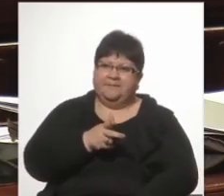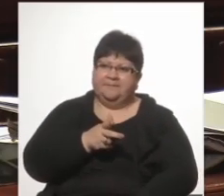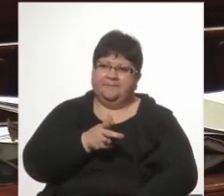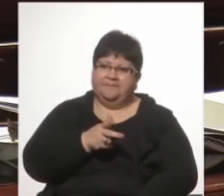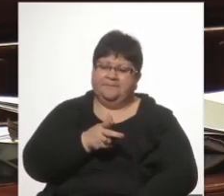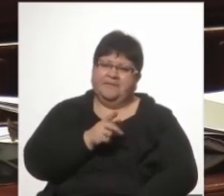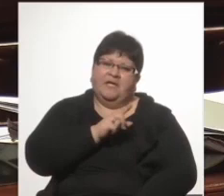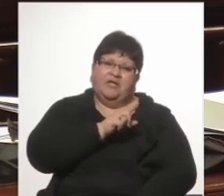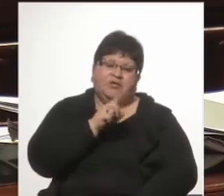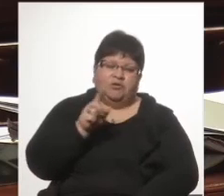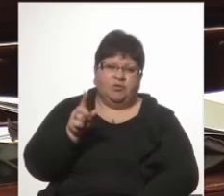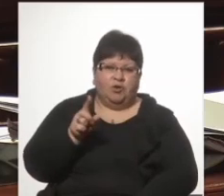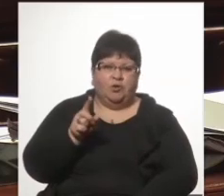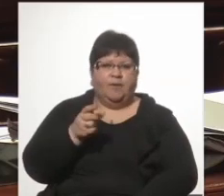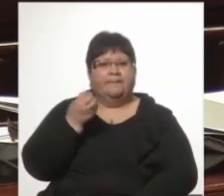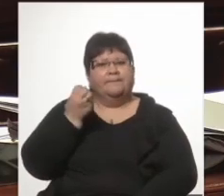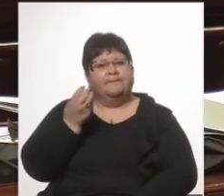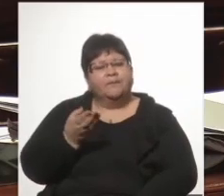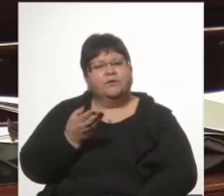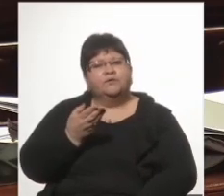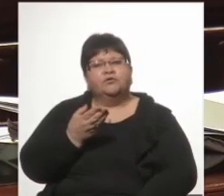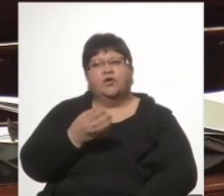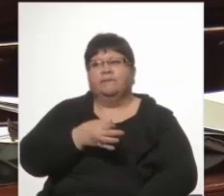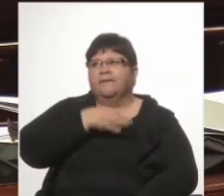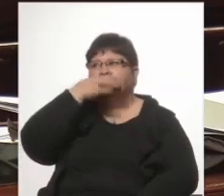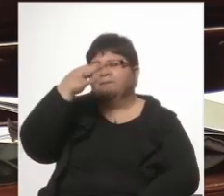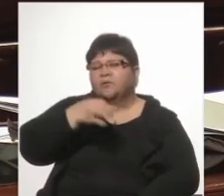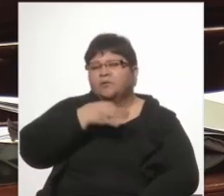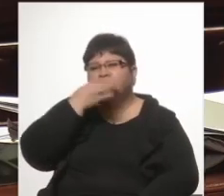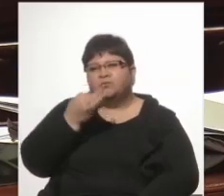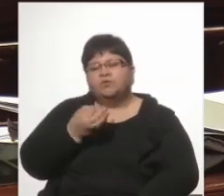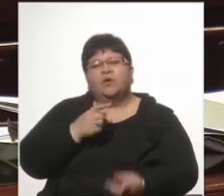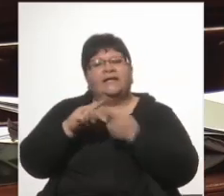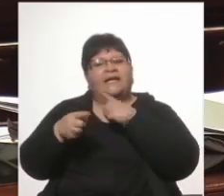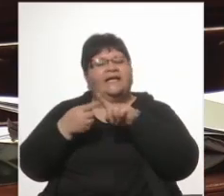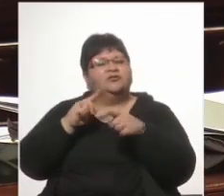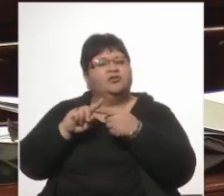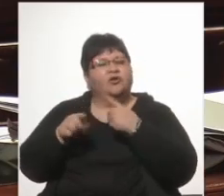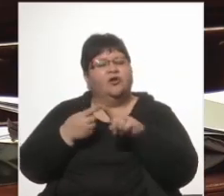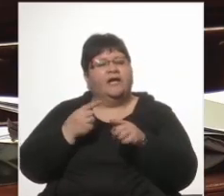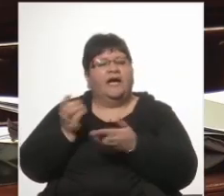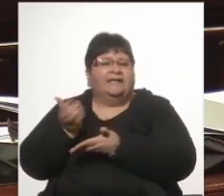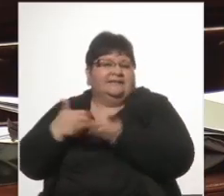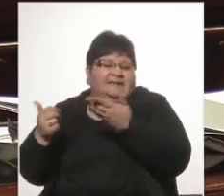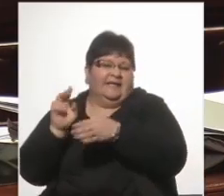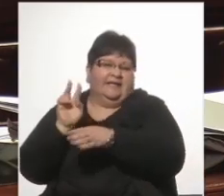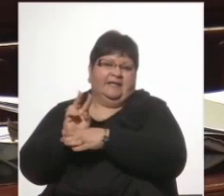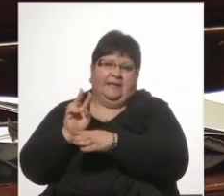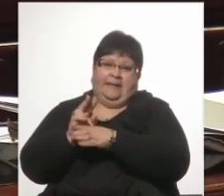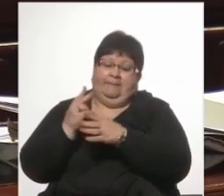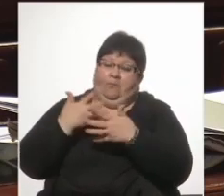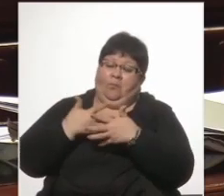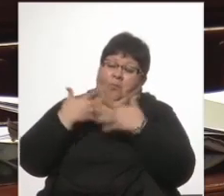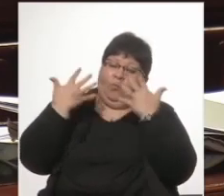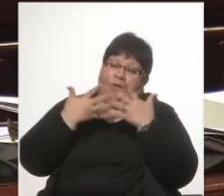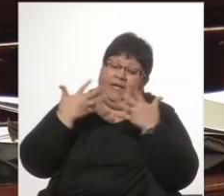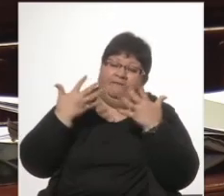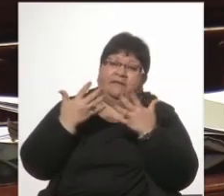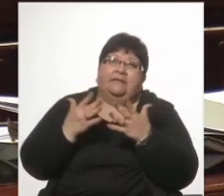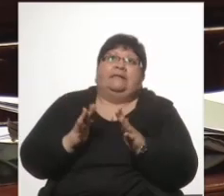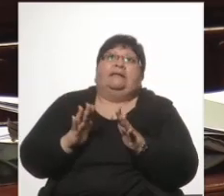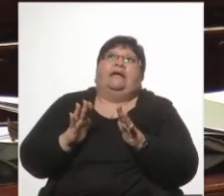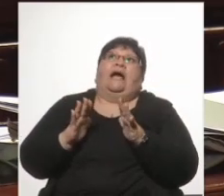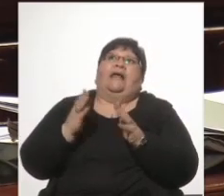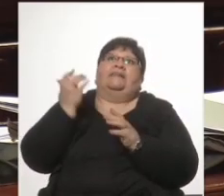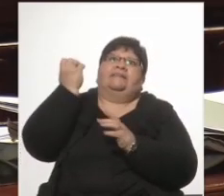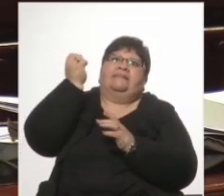frente al hecho de tener que pronunciarme con respecto a un desafuero. Me parece que es muy bravo, salvo delitos gravísimos comprobados,